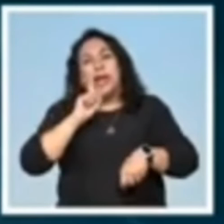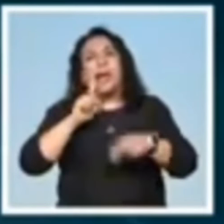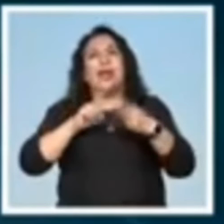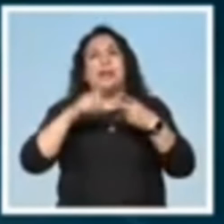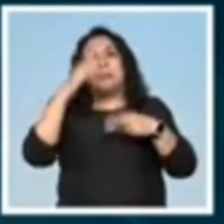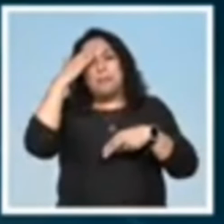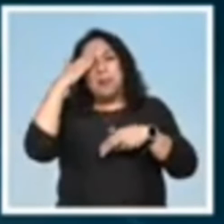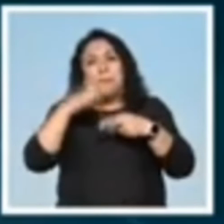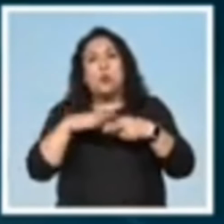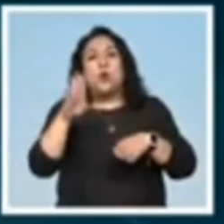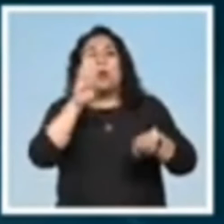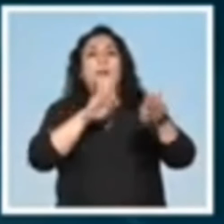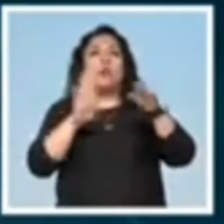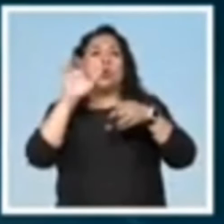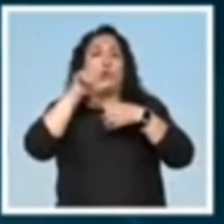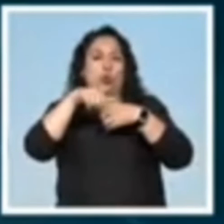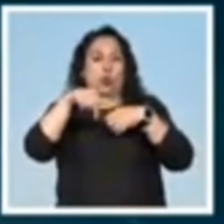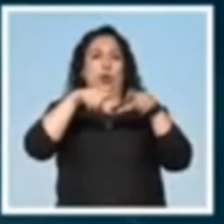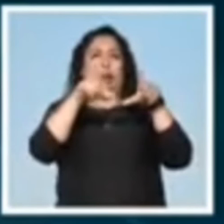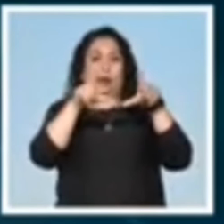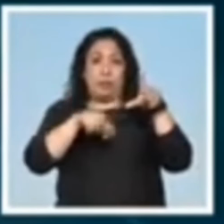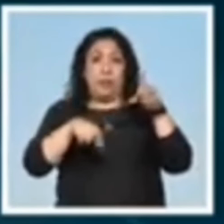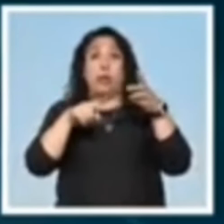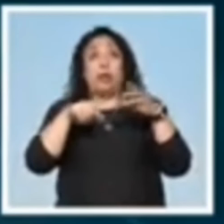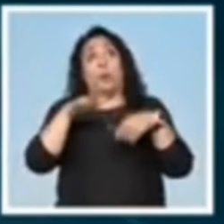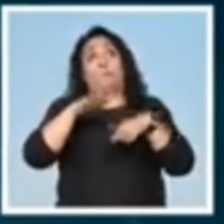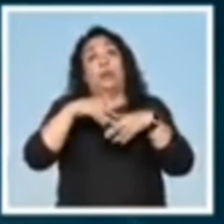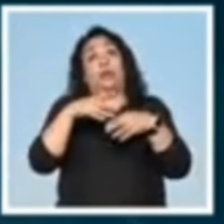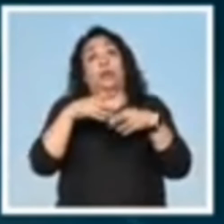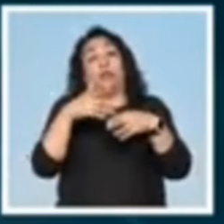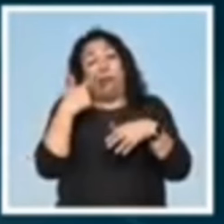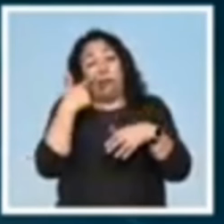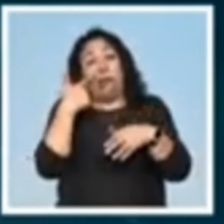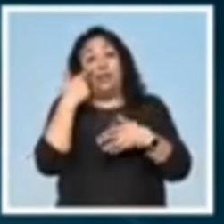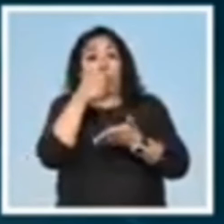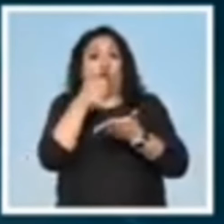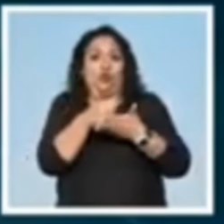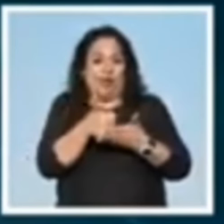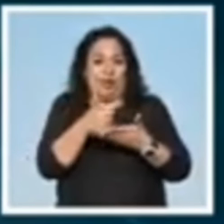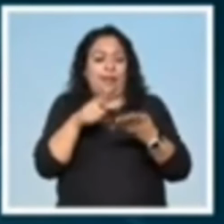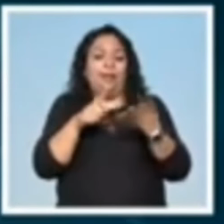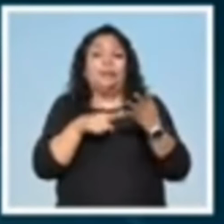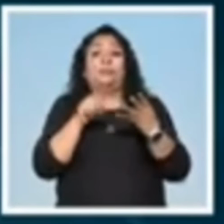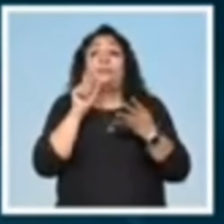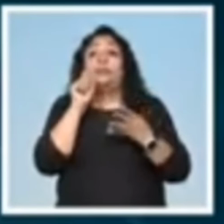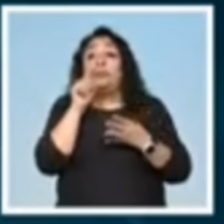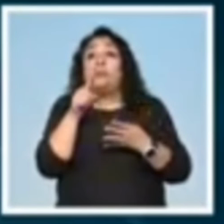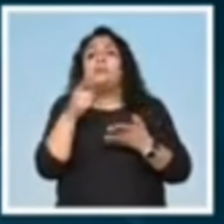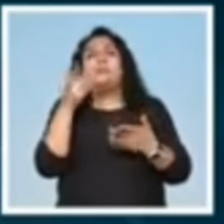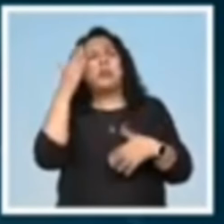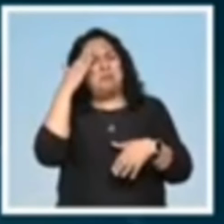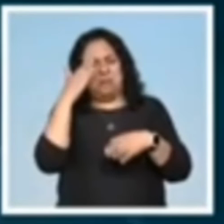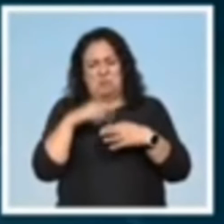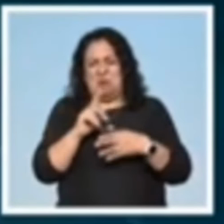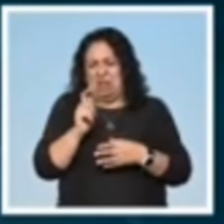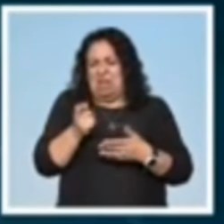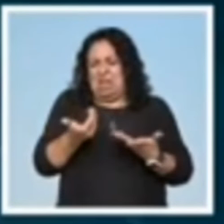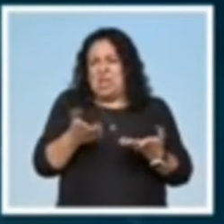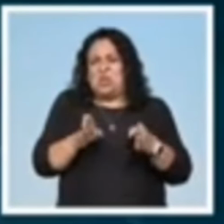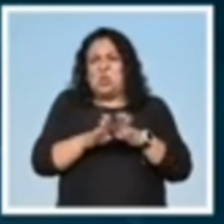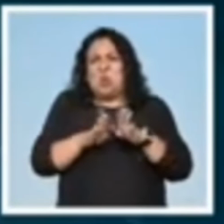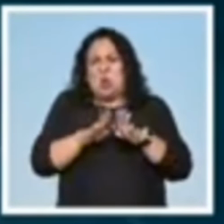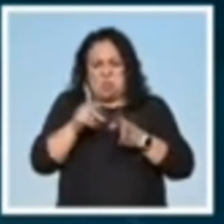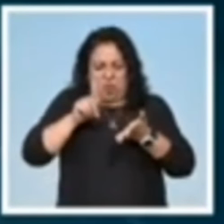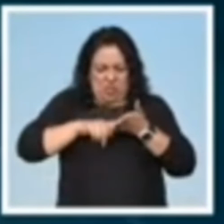de la memoria biocultural en nuestro país pero sobre todo en la ciudad no vamos a ver también este pues Qué es la memoria o sea cómo funciona